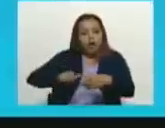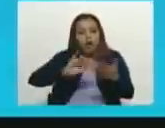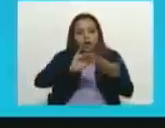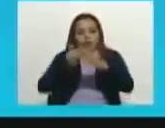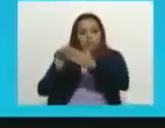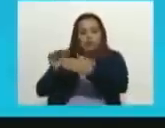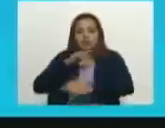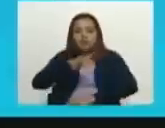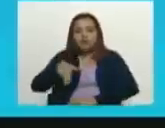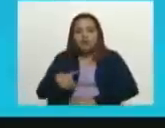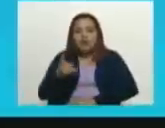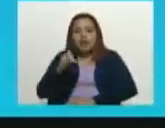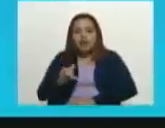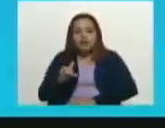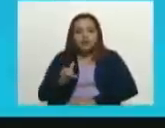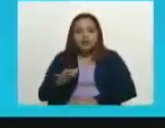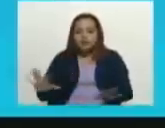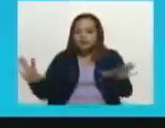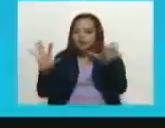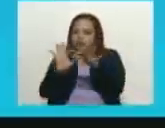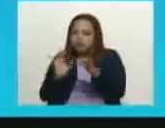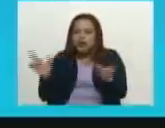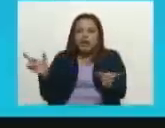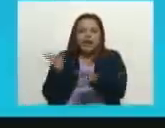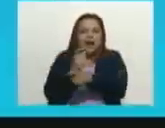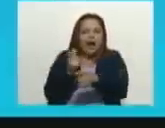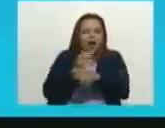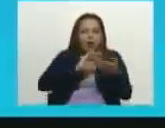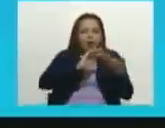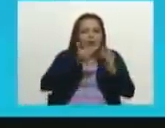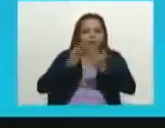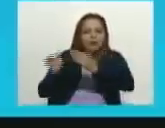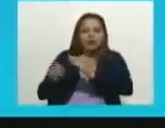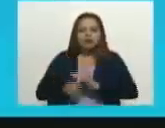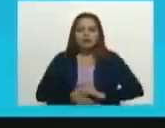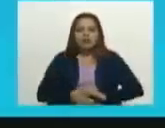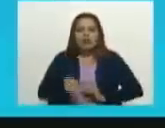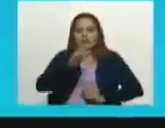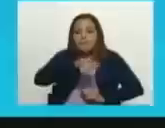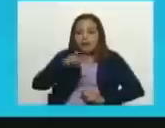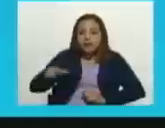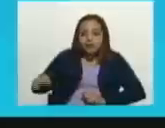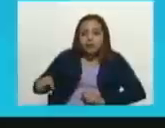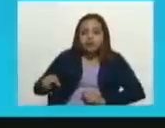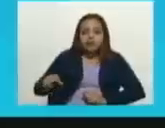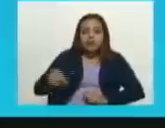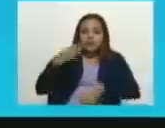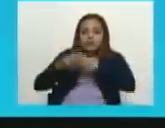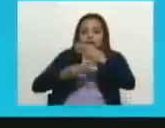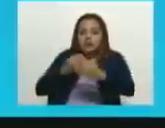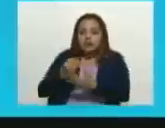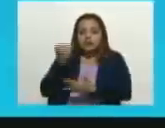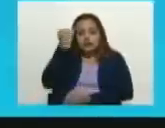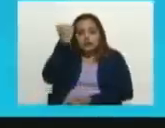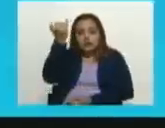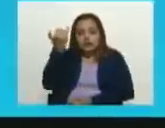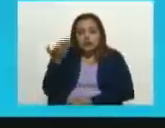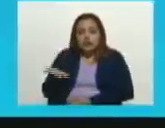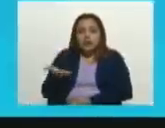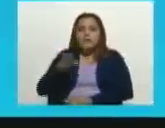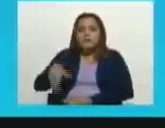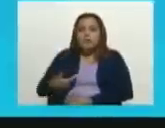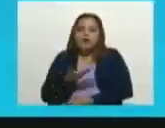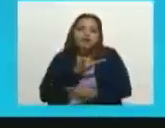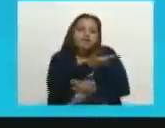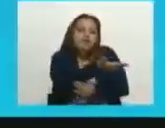Nosotros somos un brazo articulador de gas comunal. Y las EPS se crearon para